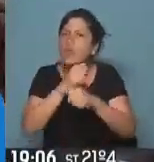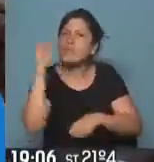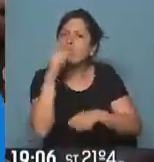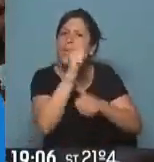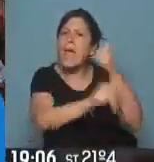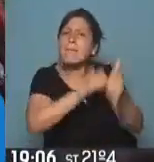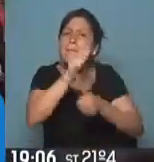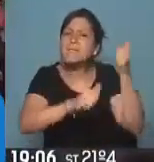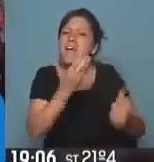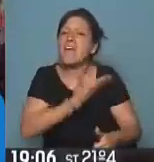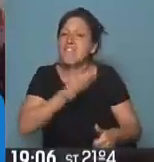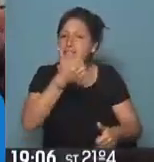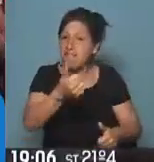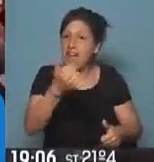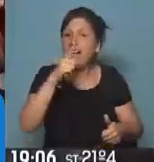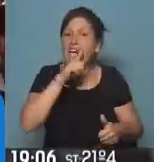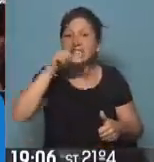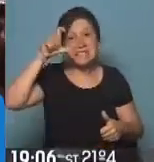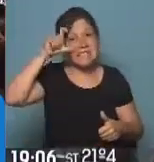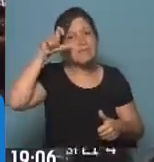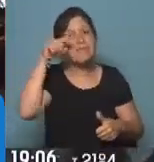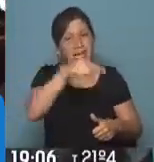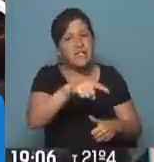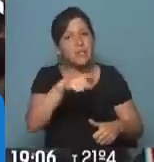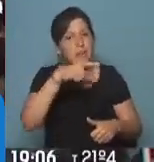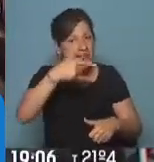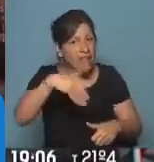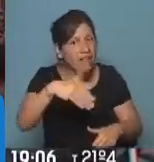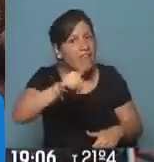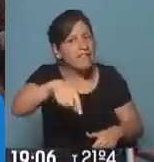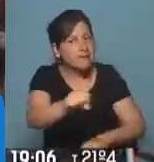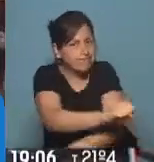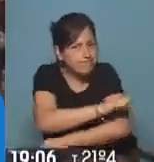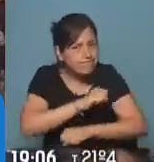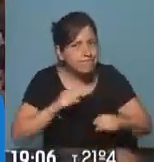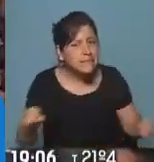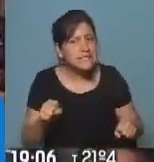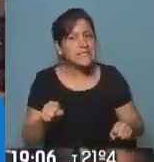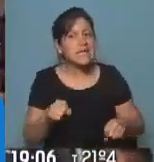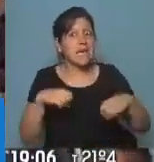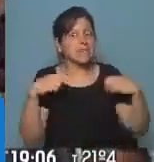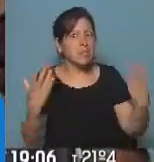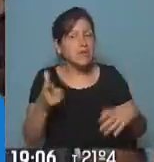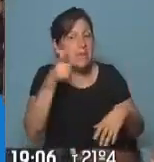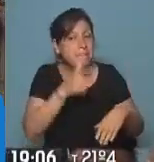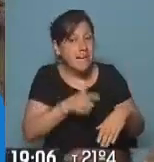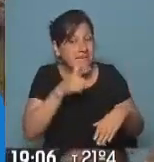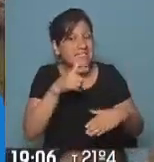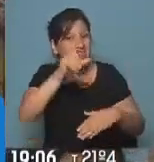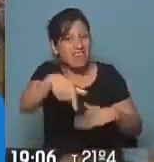¿No? La empresa entró en procedimiento preventivo de crisis y prevé el despido de la cuarta parte de su planta